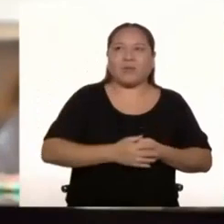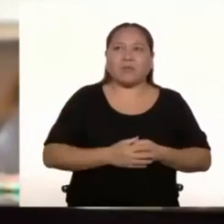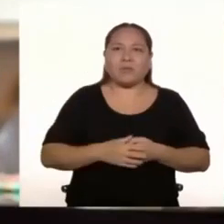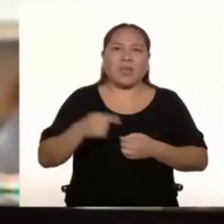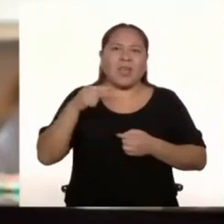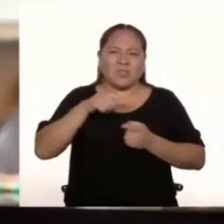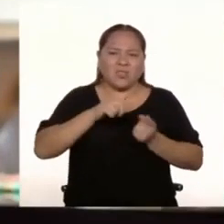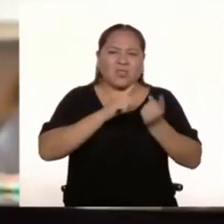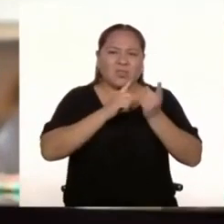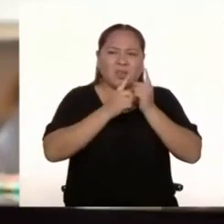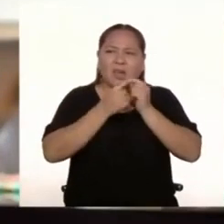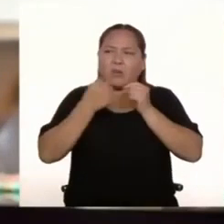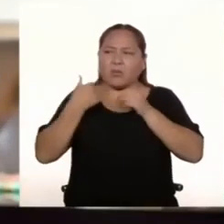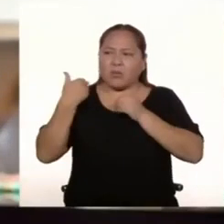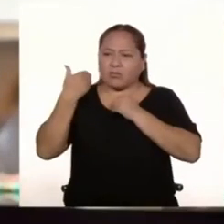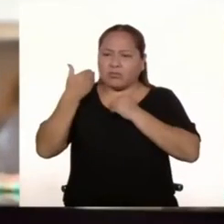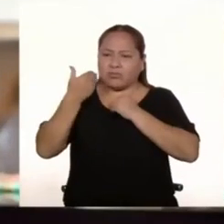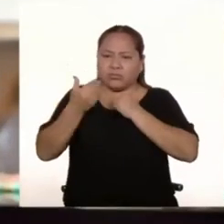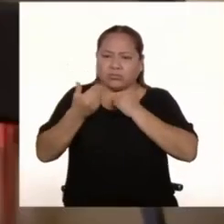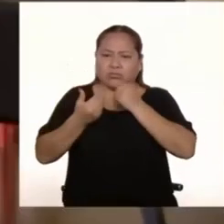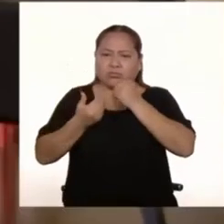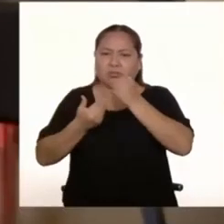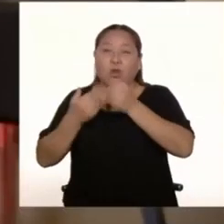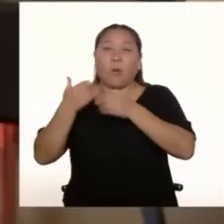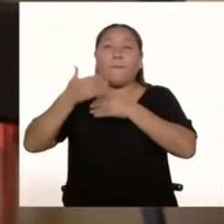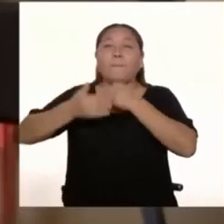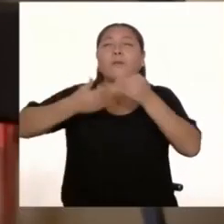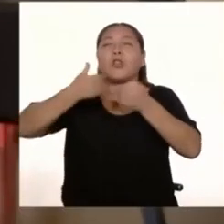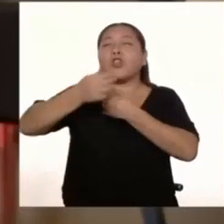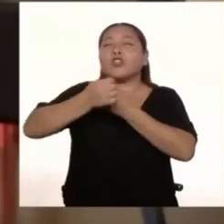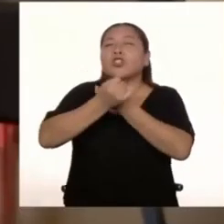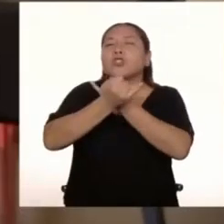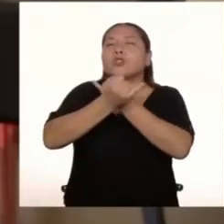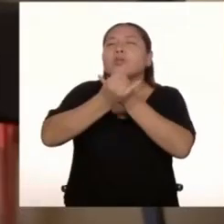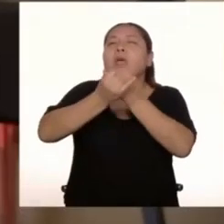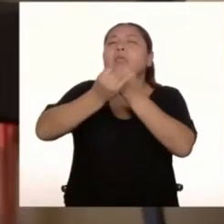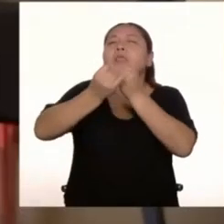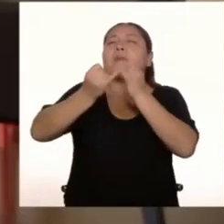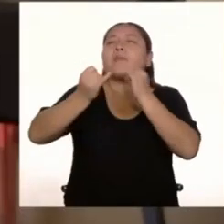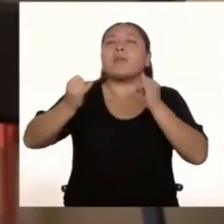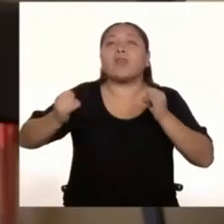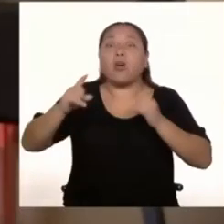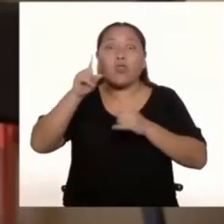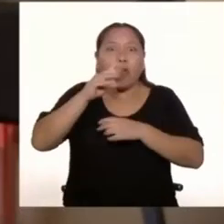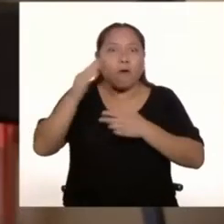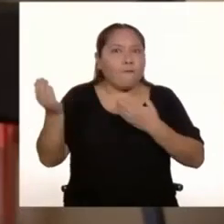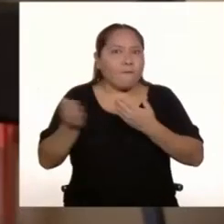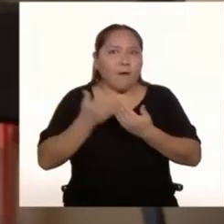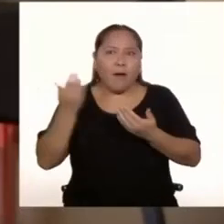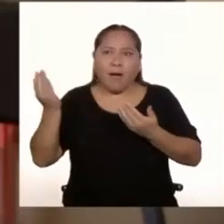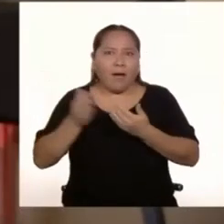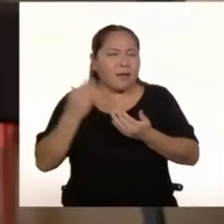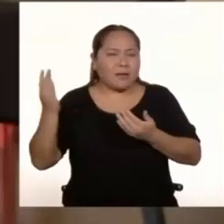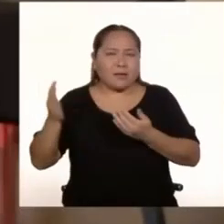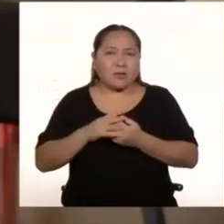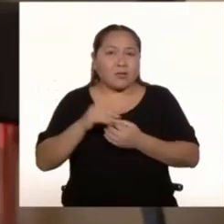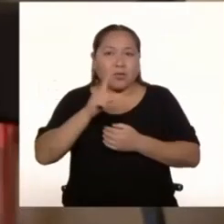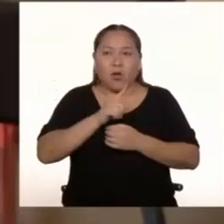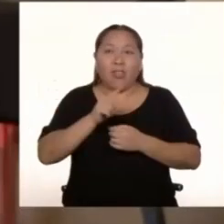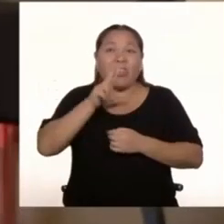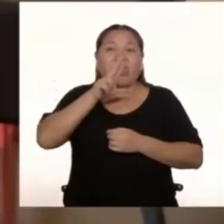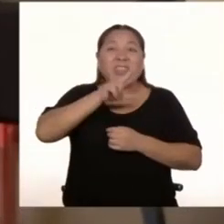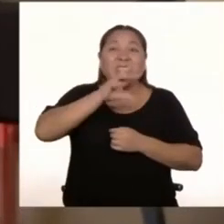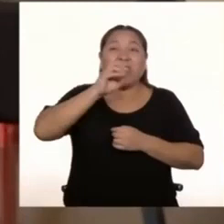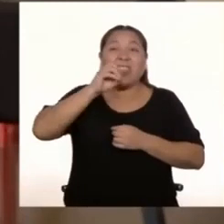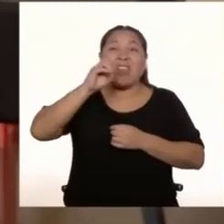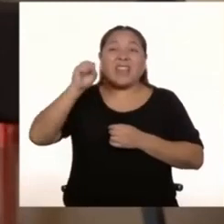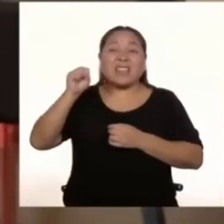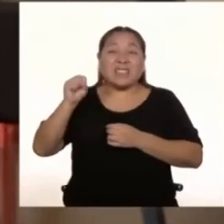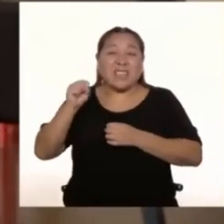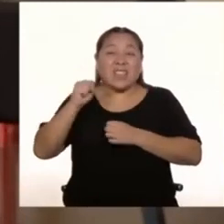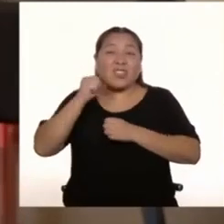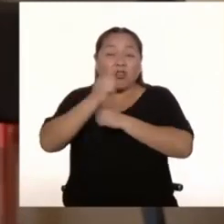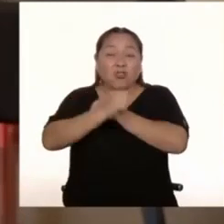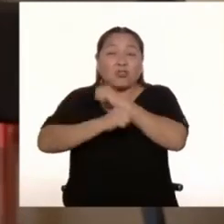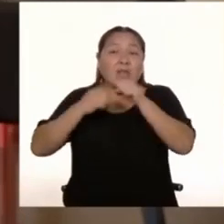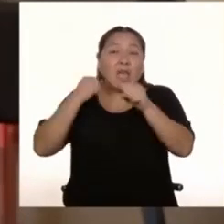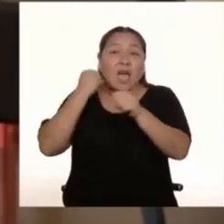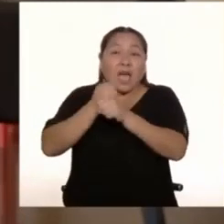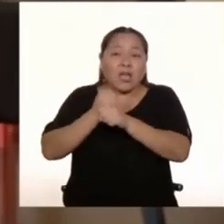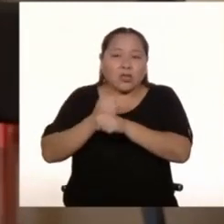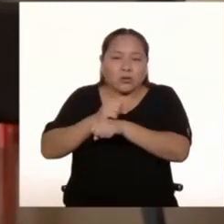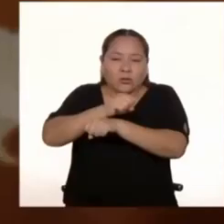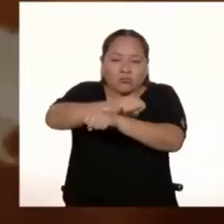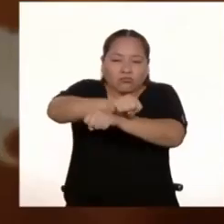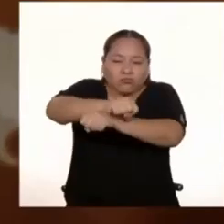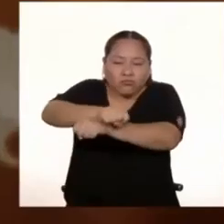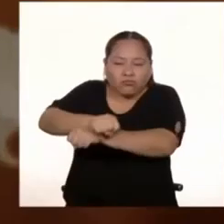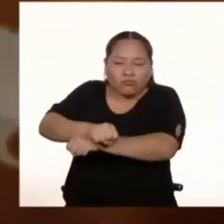fluida, que va a ser el proceso independentista, que no es fácil, porque está rompiendo con 300 años, digamos, de un sistema político,